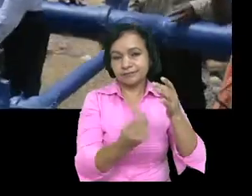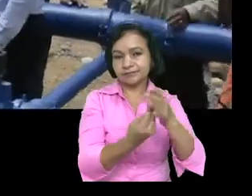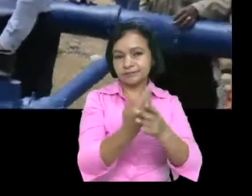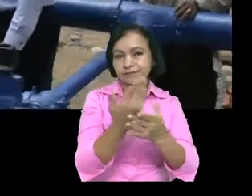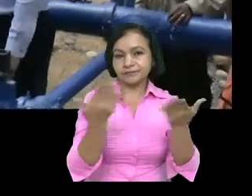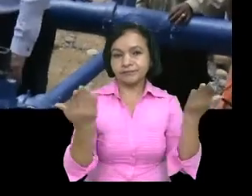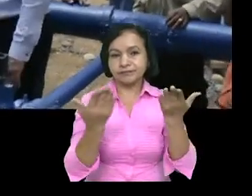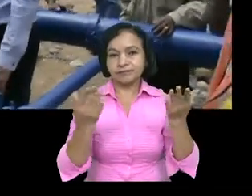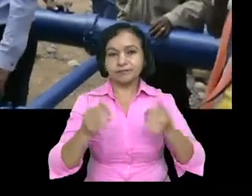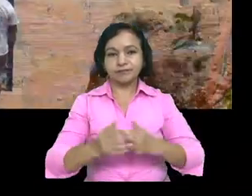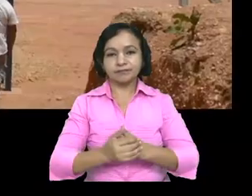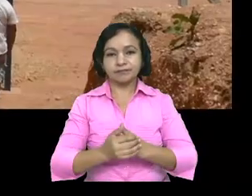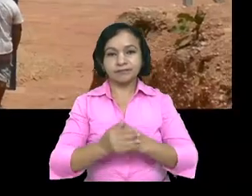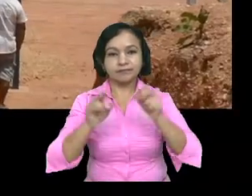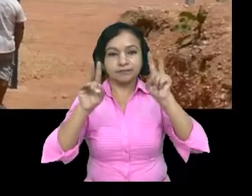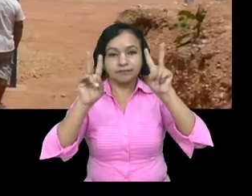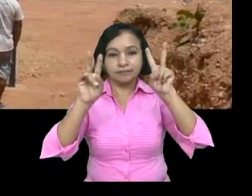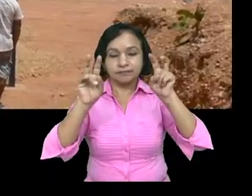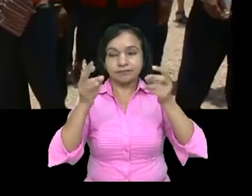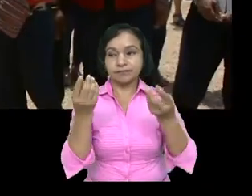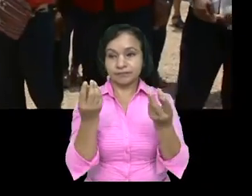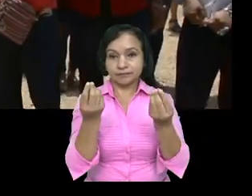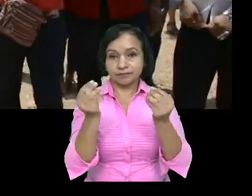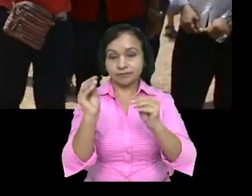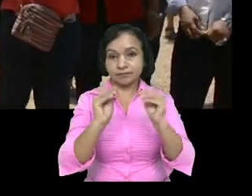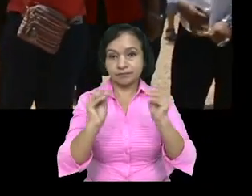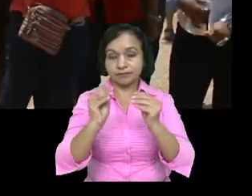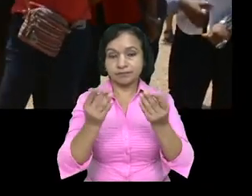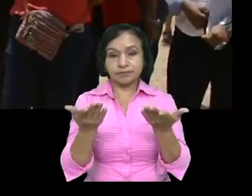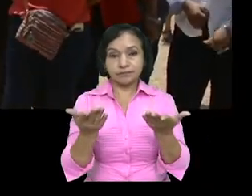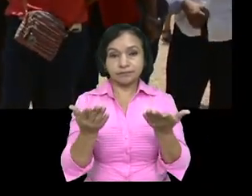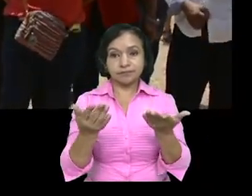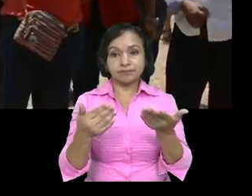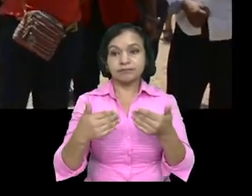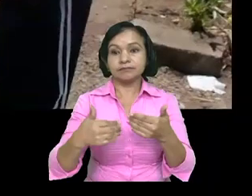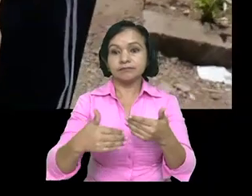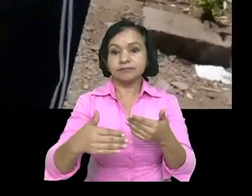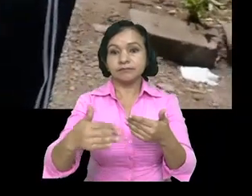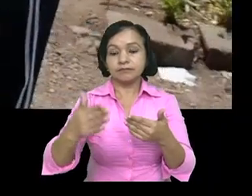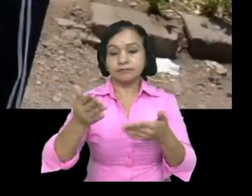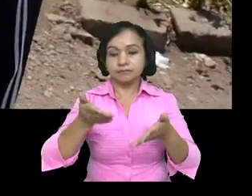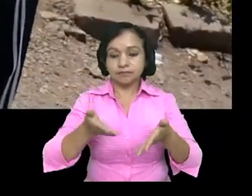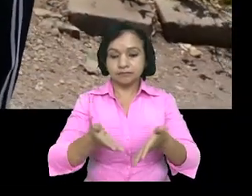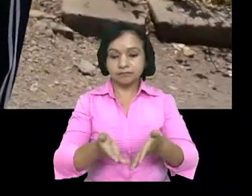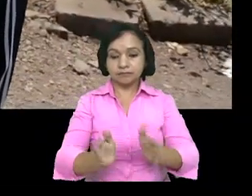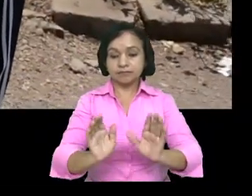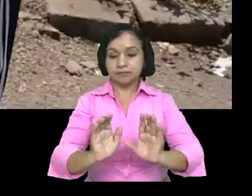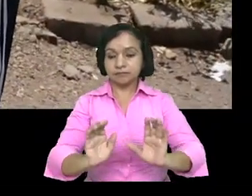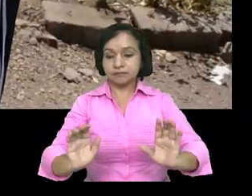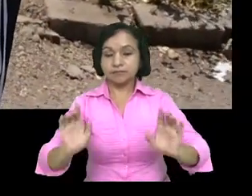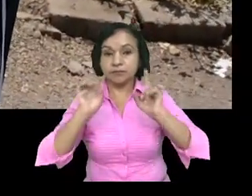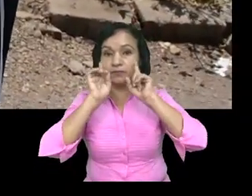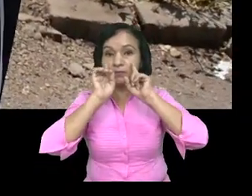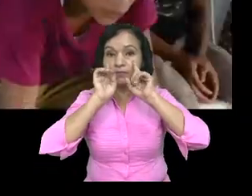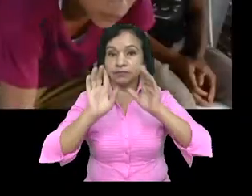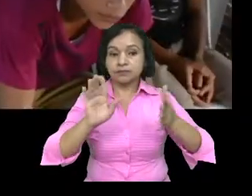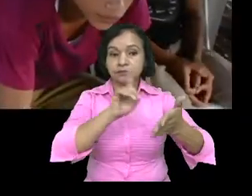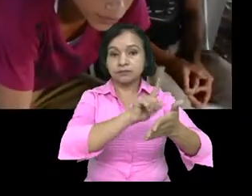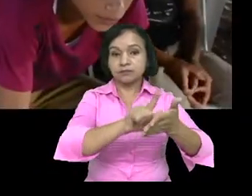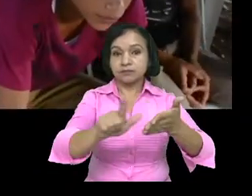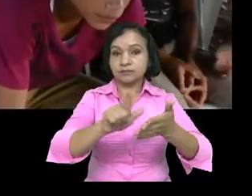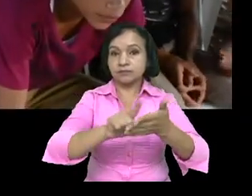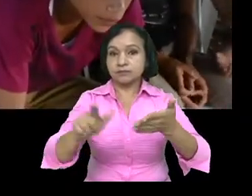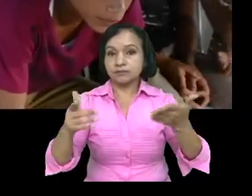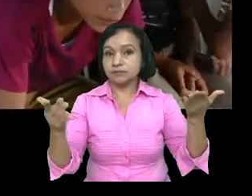no lo valoramos, es en el aspecto económico. O sea, no tiene precio cuánto vale cuidar un niño, cuánto vale el aseo, cuánto